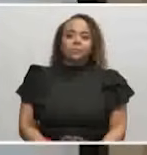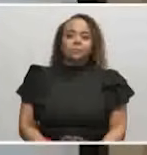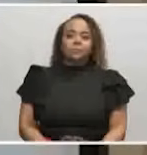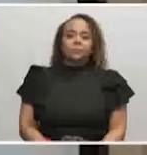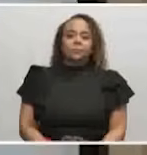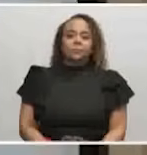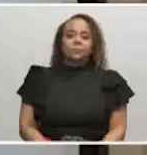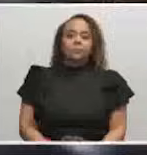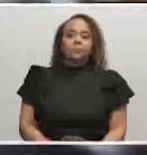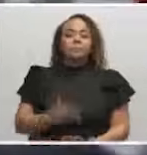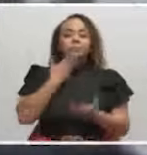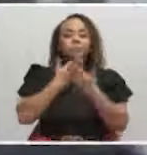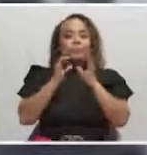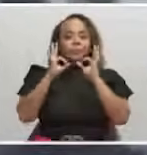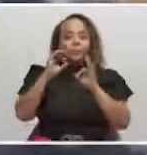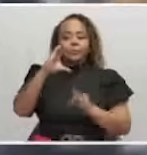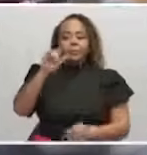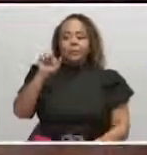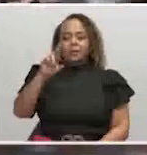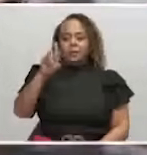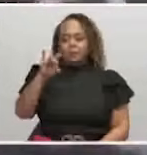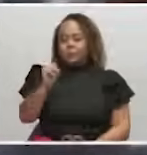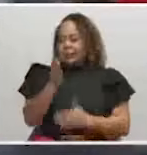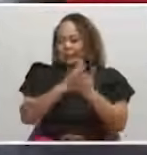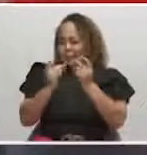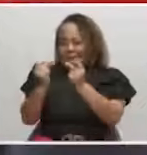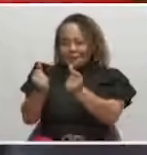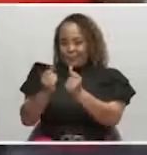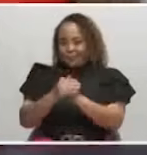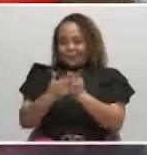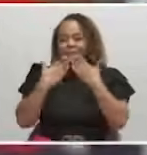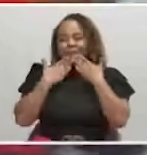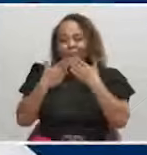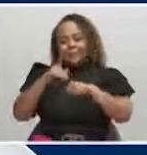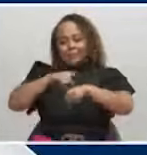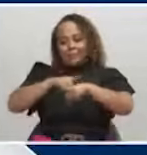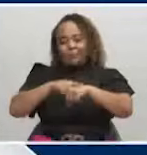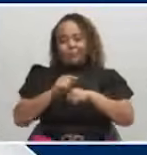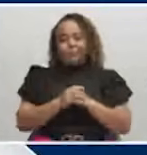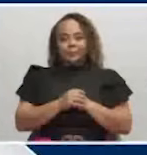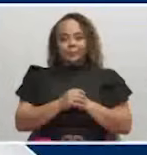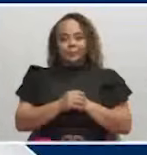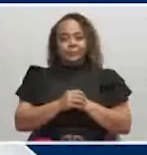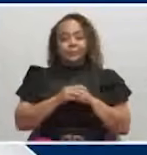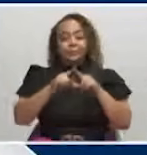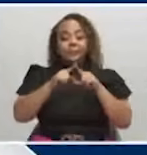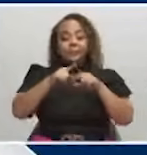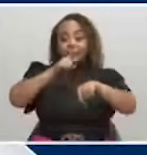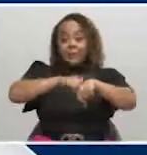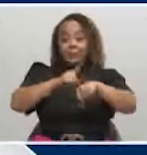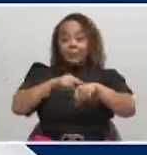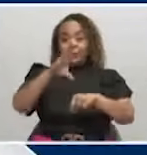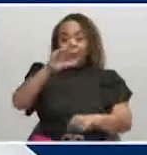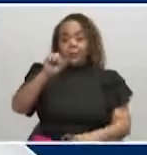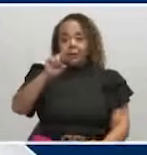Bueno. Muy bien. Carlos, una muy rápida, agradeciéndote el tiempo. ¿El ciclo de Carevic se acabó?